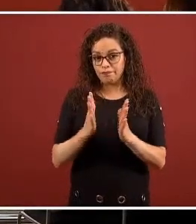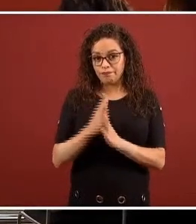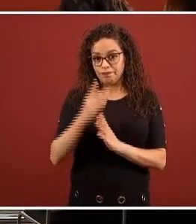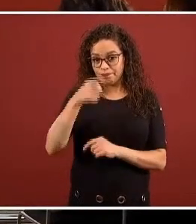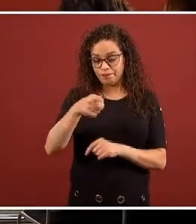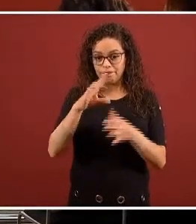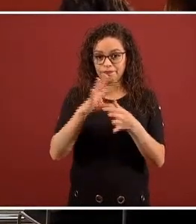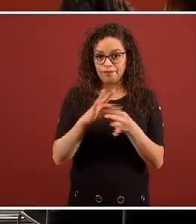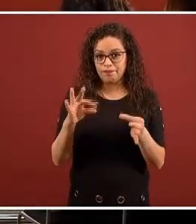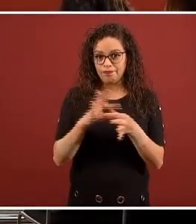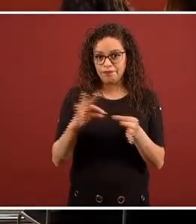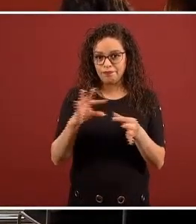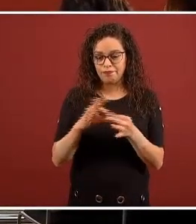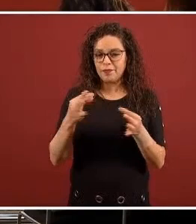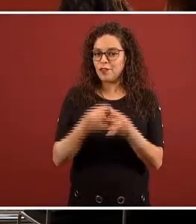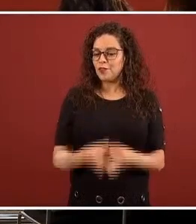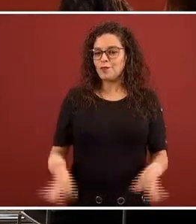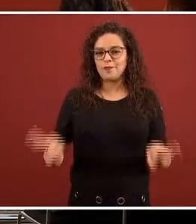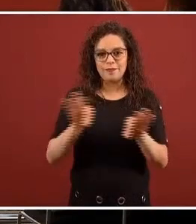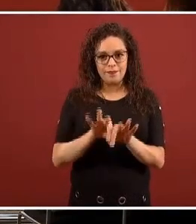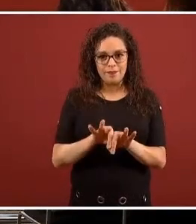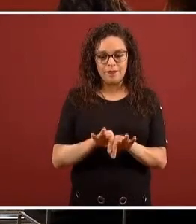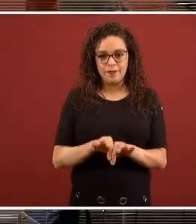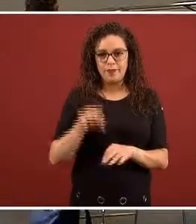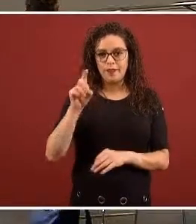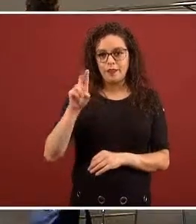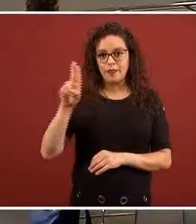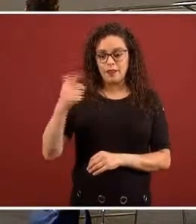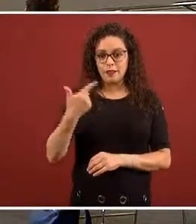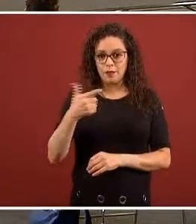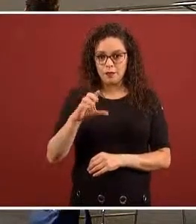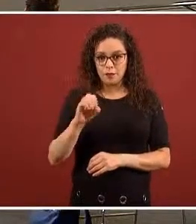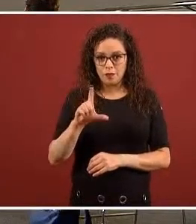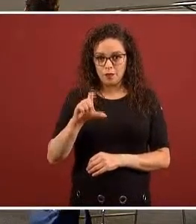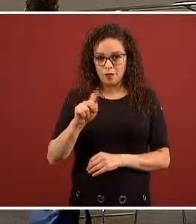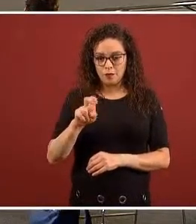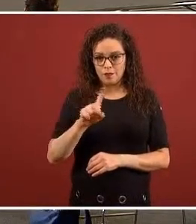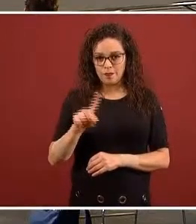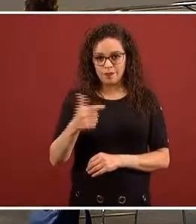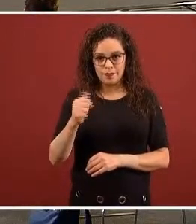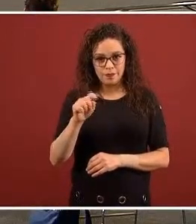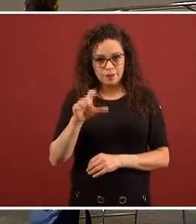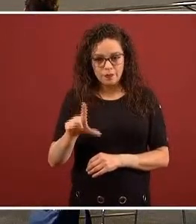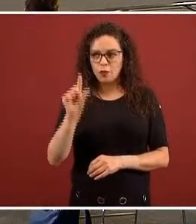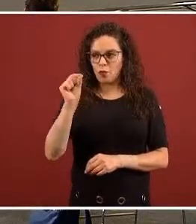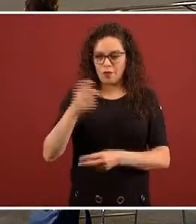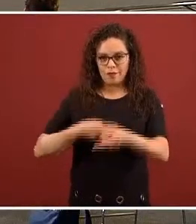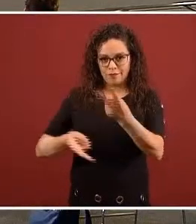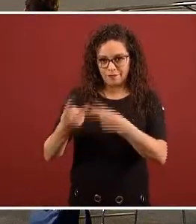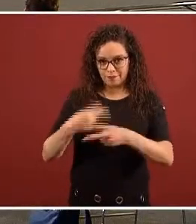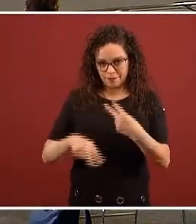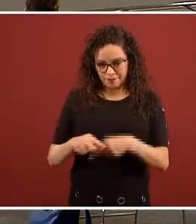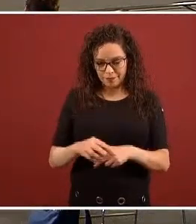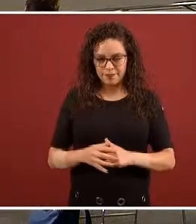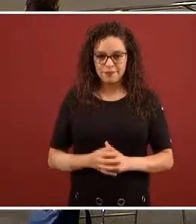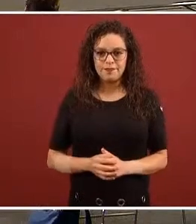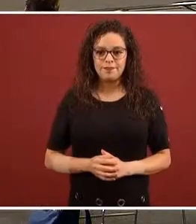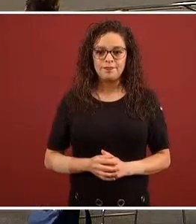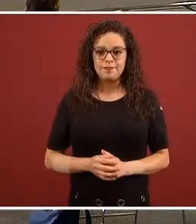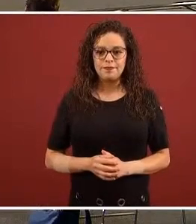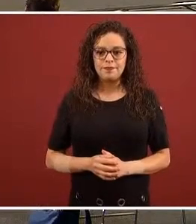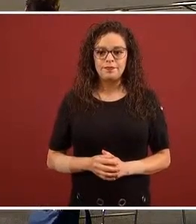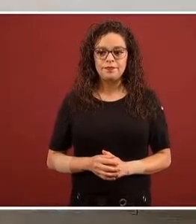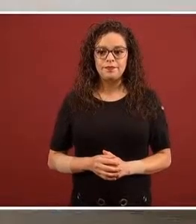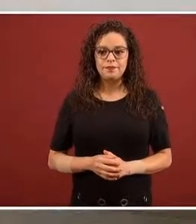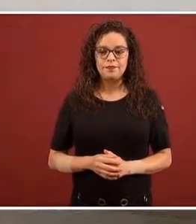este esquema. Doctor Hugo López-Gatell está por llegar. Él estaba participando, tuvo de